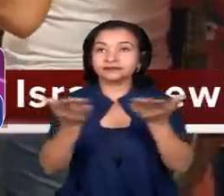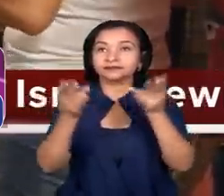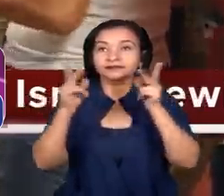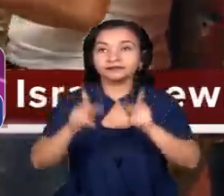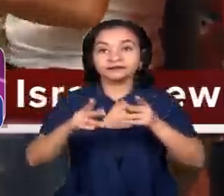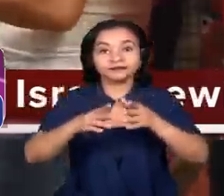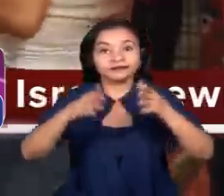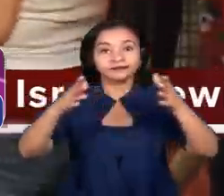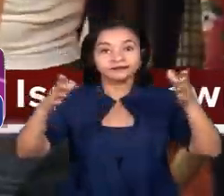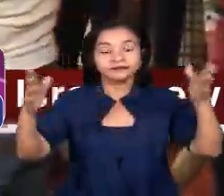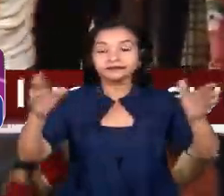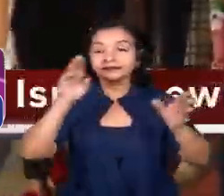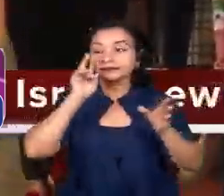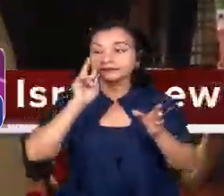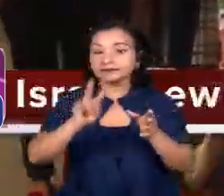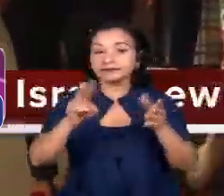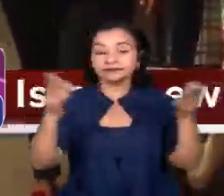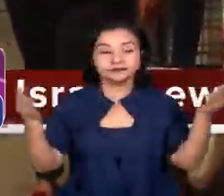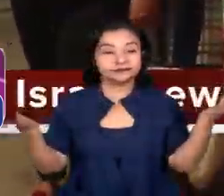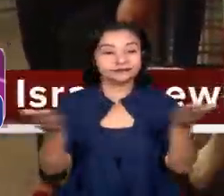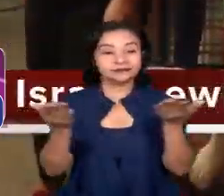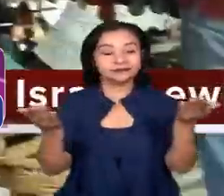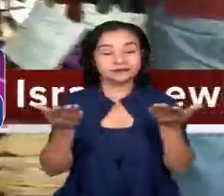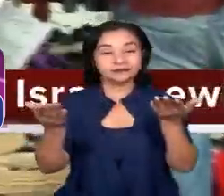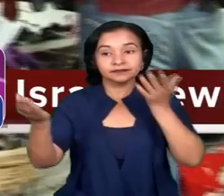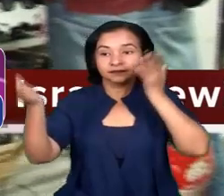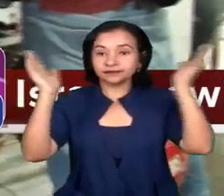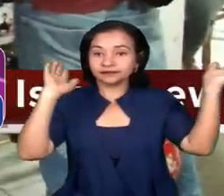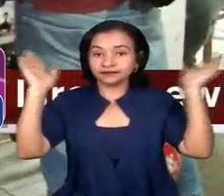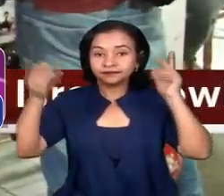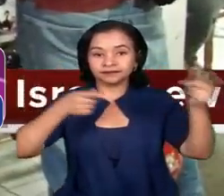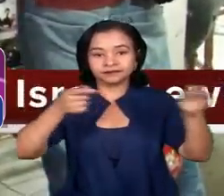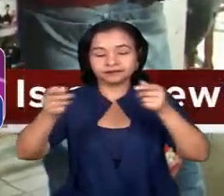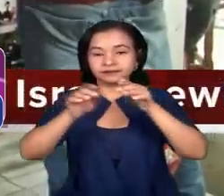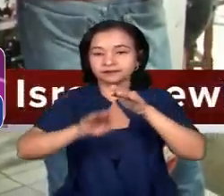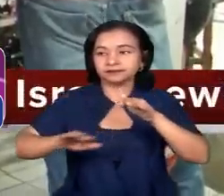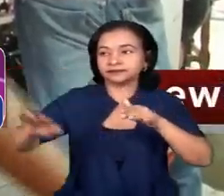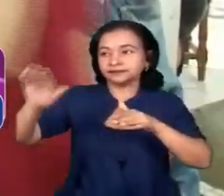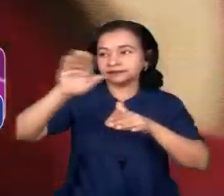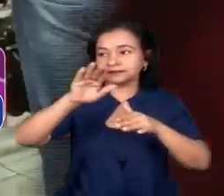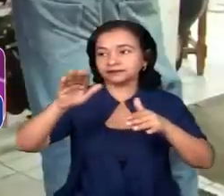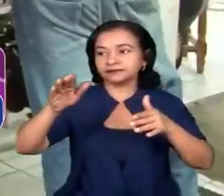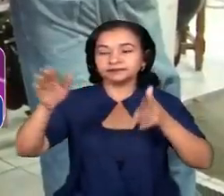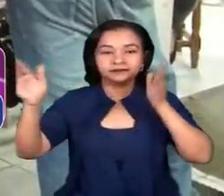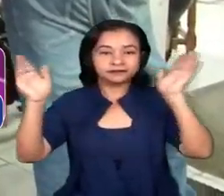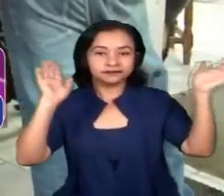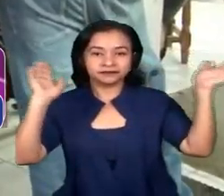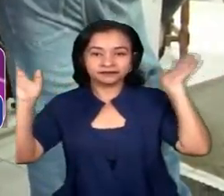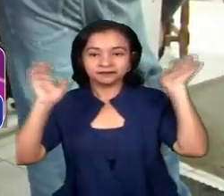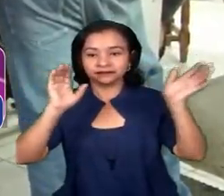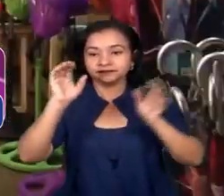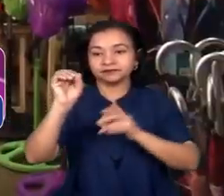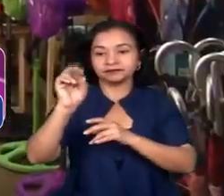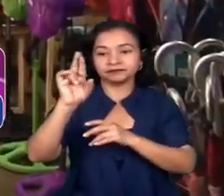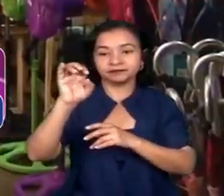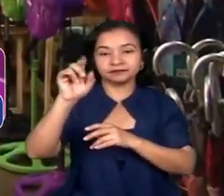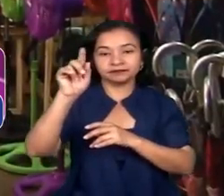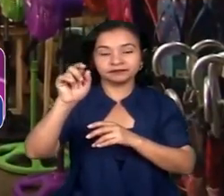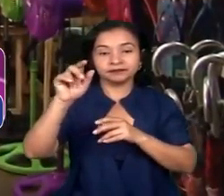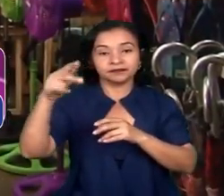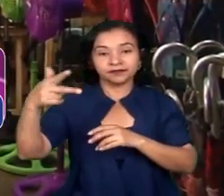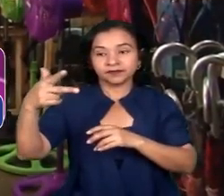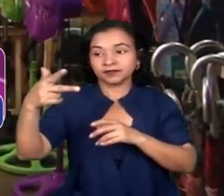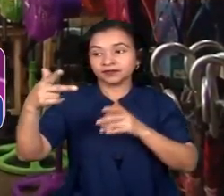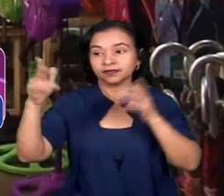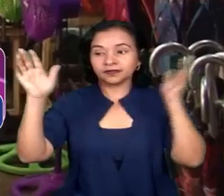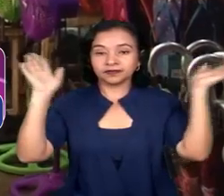hemos crecido y hemos visto cómo el comercio se ha implementado más. Creo que el mercado oriental y los ocho, quiero dejar claro sí, que sí,